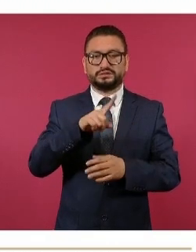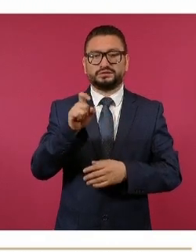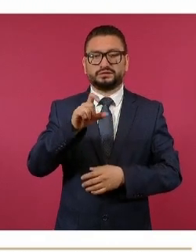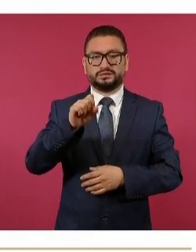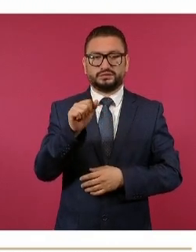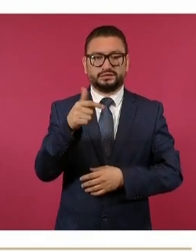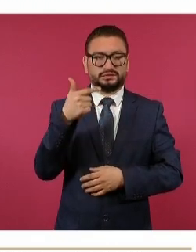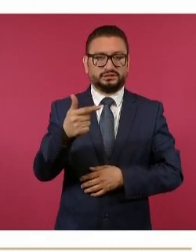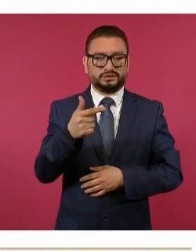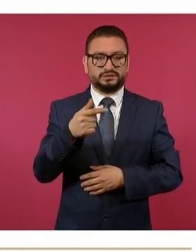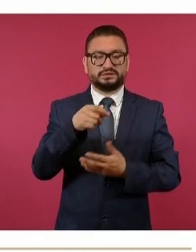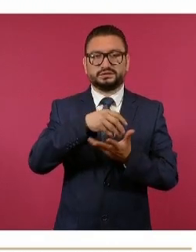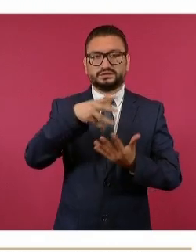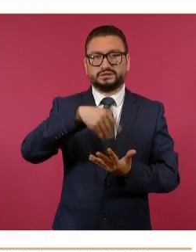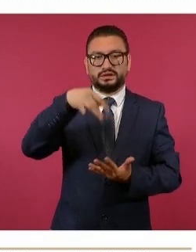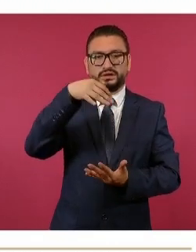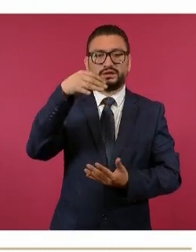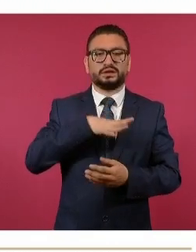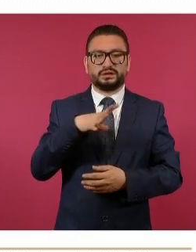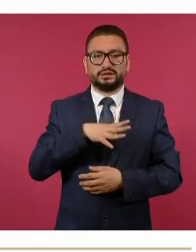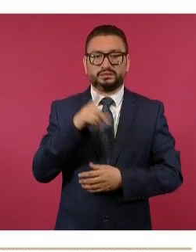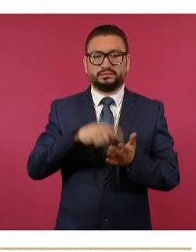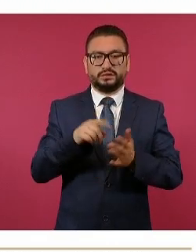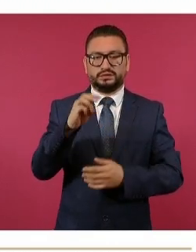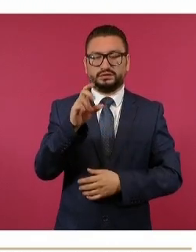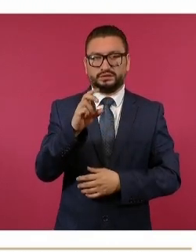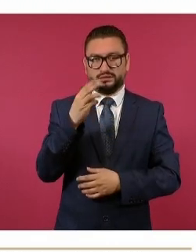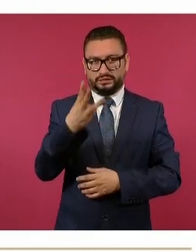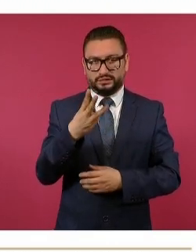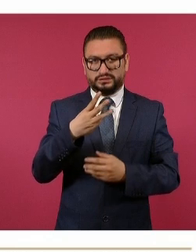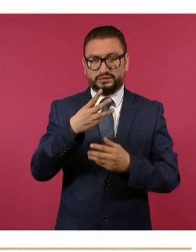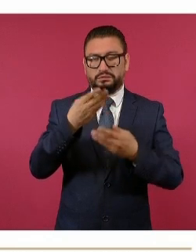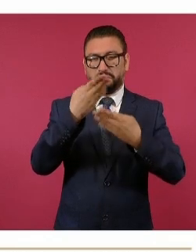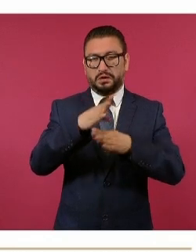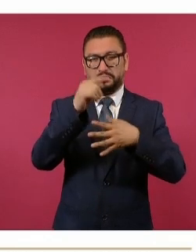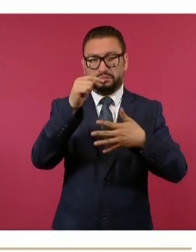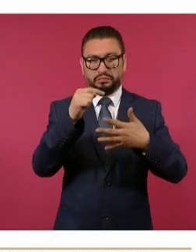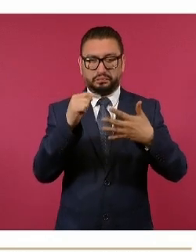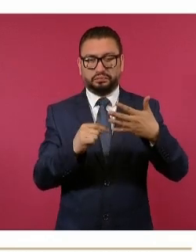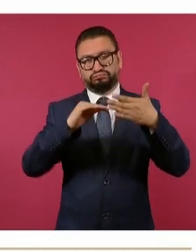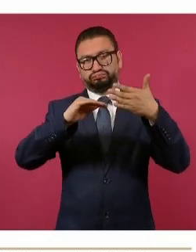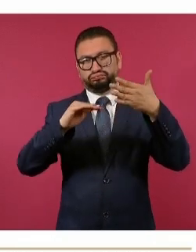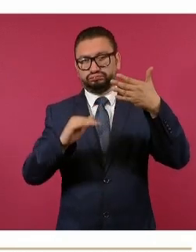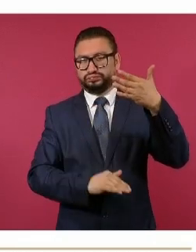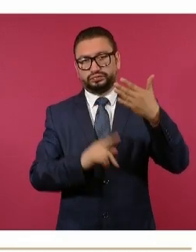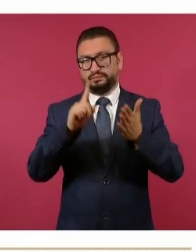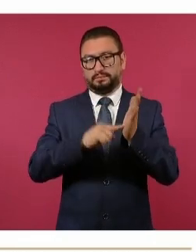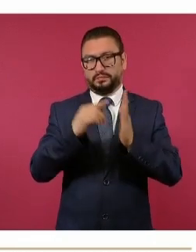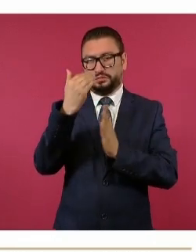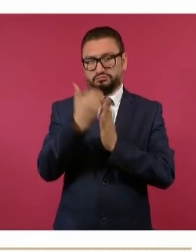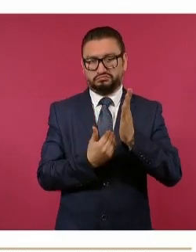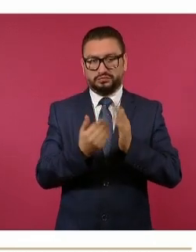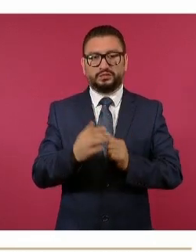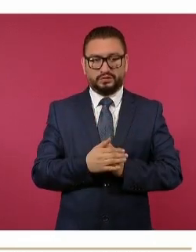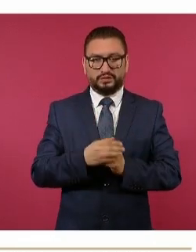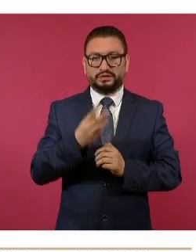sucursales. Santander, 1,033 sucursales. Y el resto de la banca comercial está por debajo de las 1,000 sucursales.